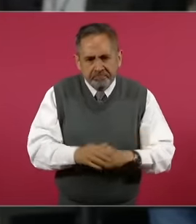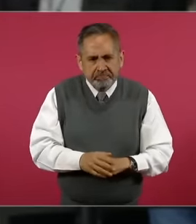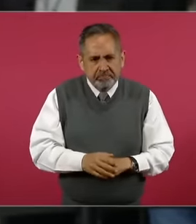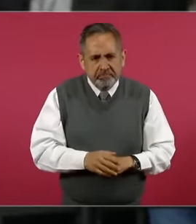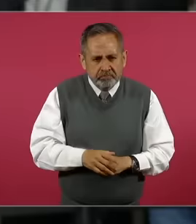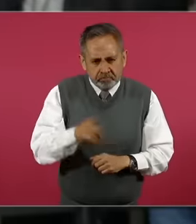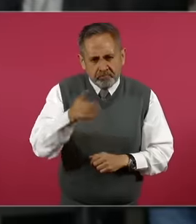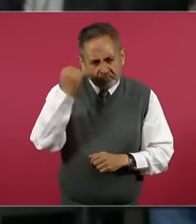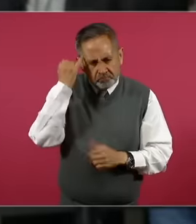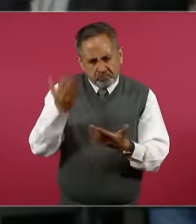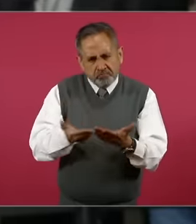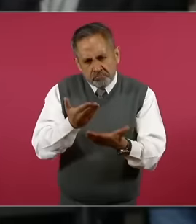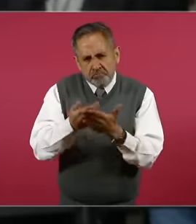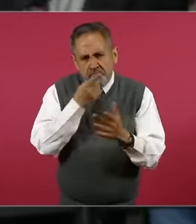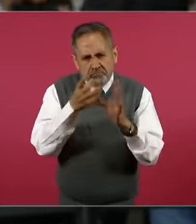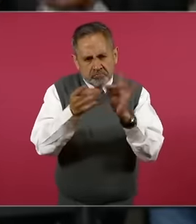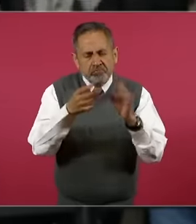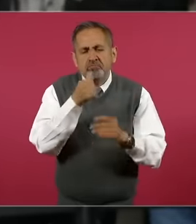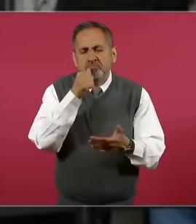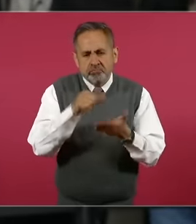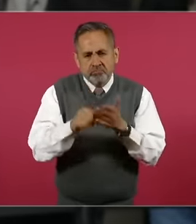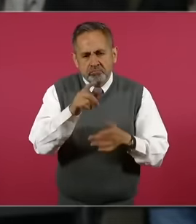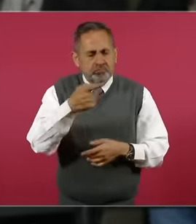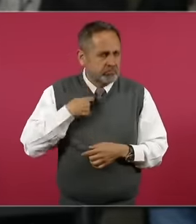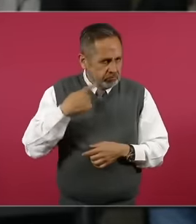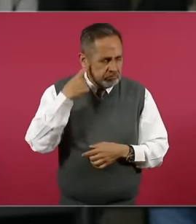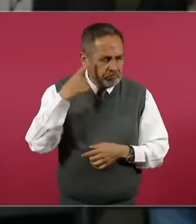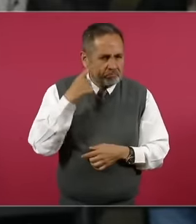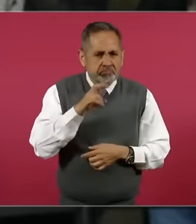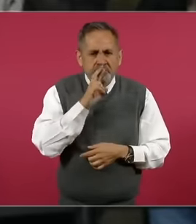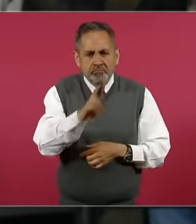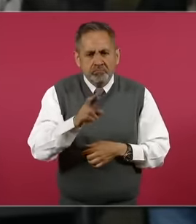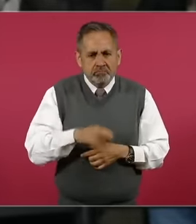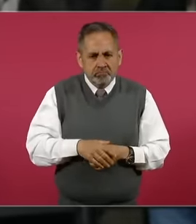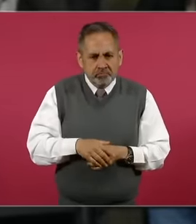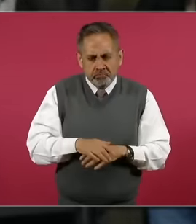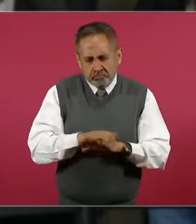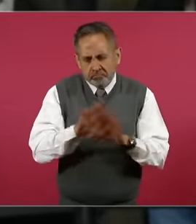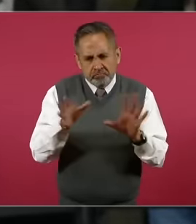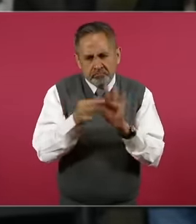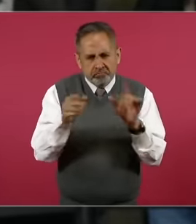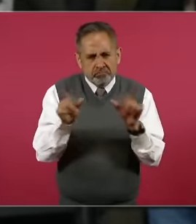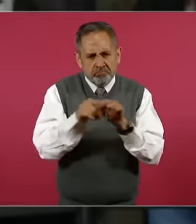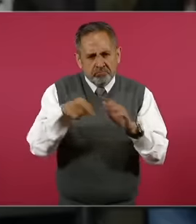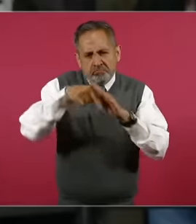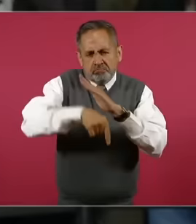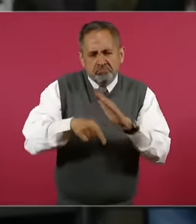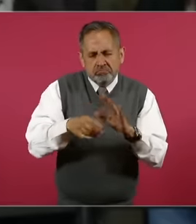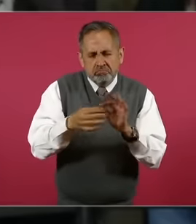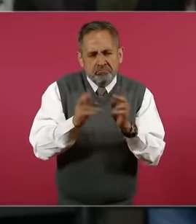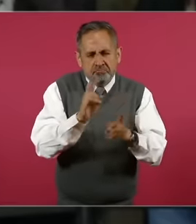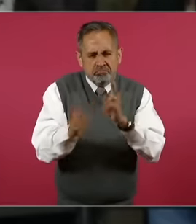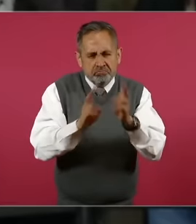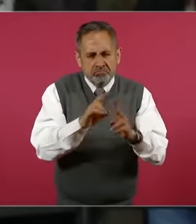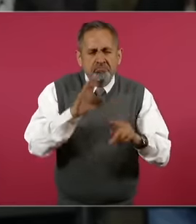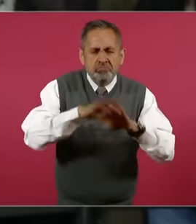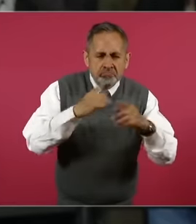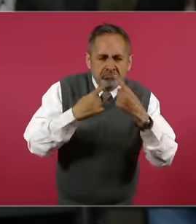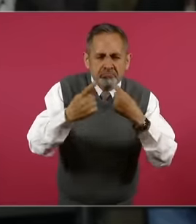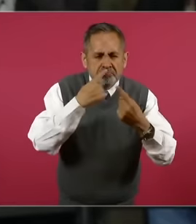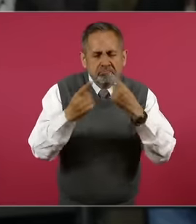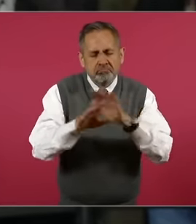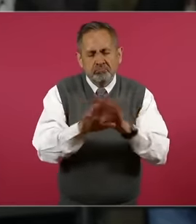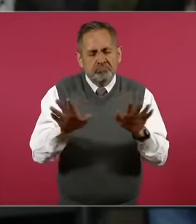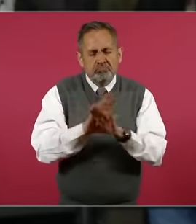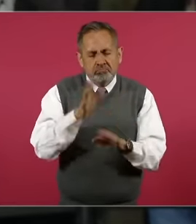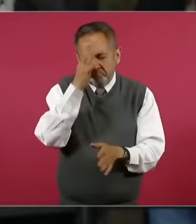ha planteado usted, usted también ya me ha escuchado en las posturas, no deseo pues que haya más debate o